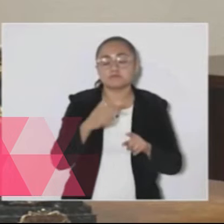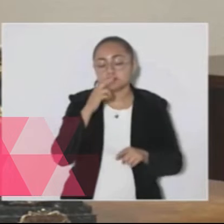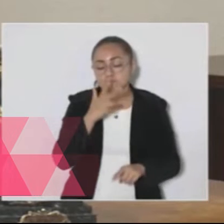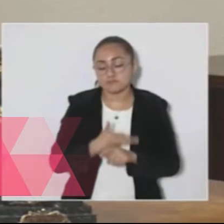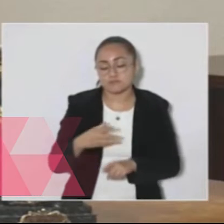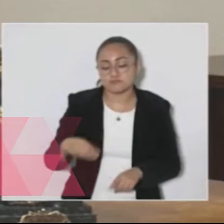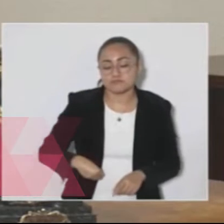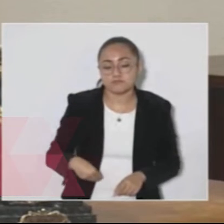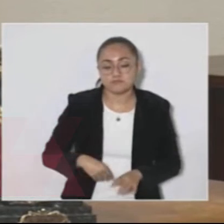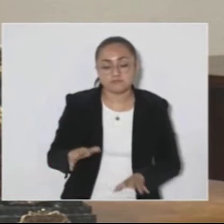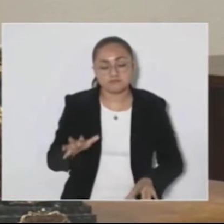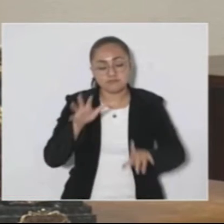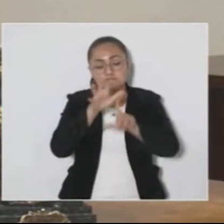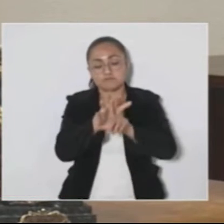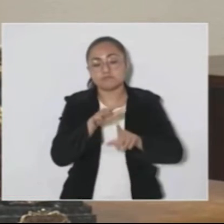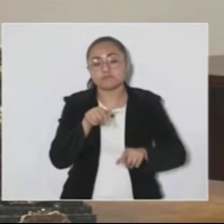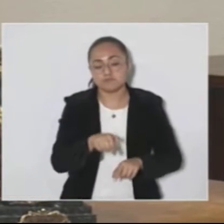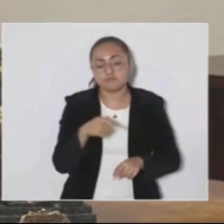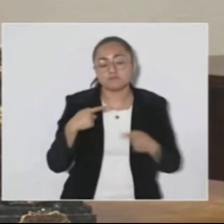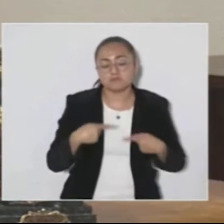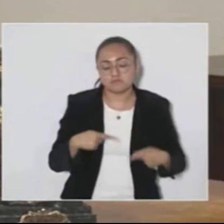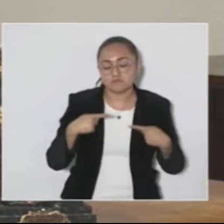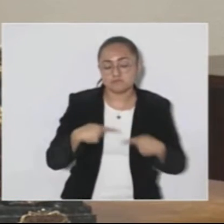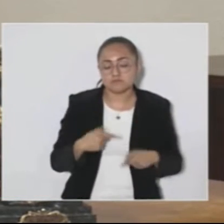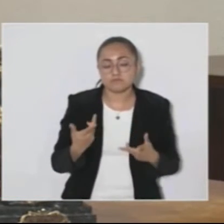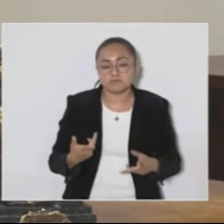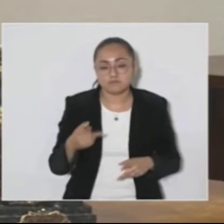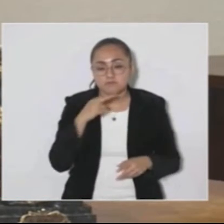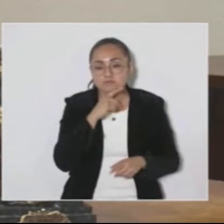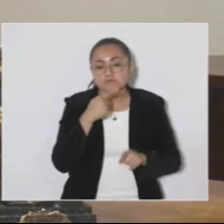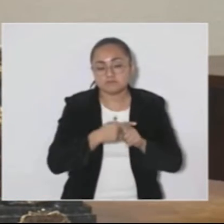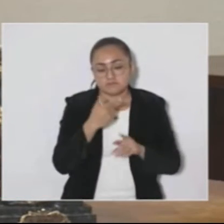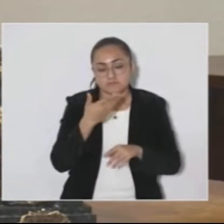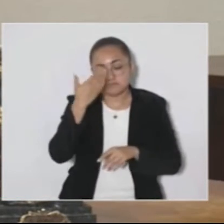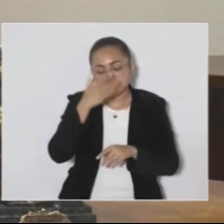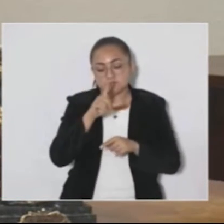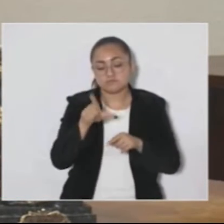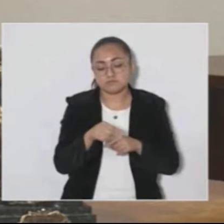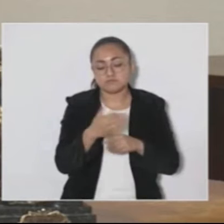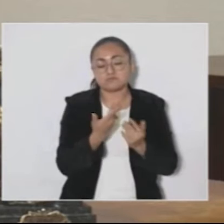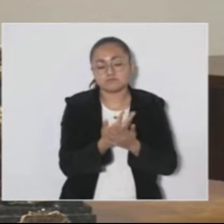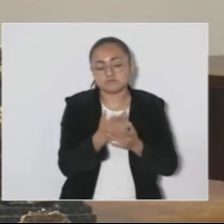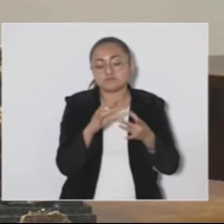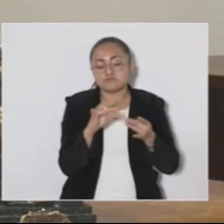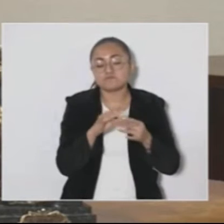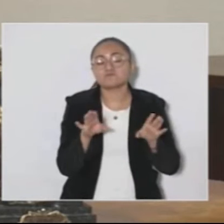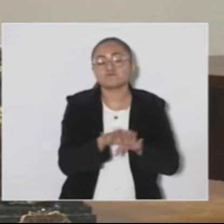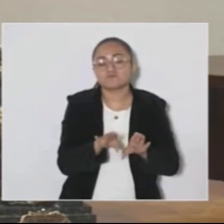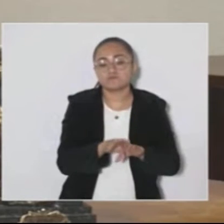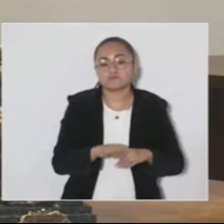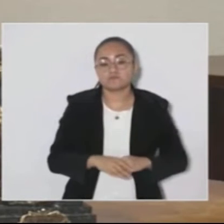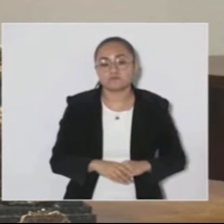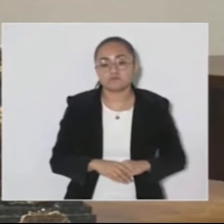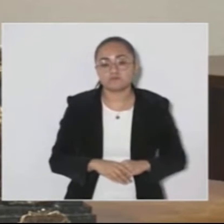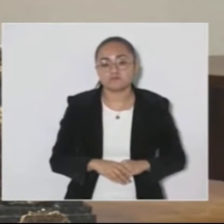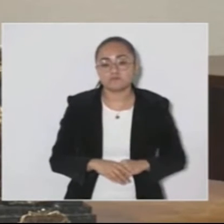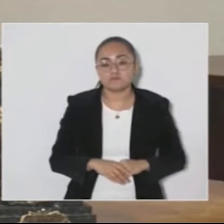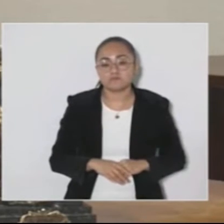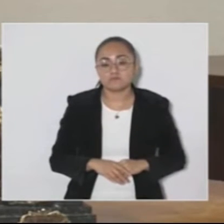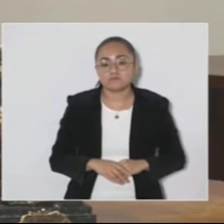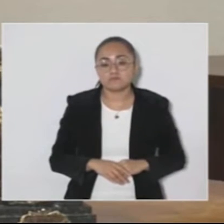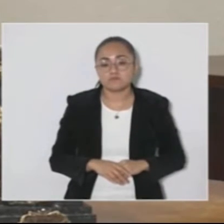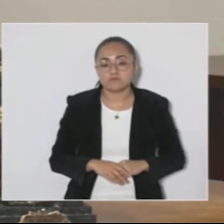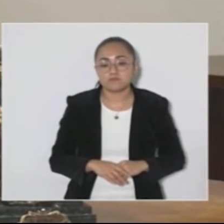fueron los que atacaron sí pronto sabremos todo en detalle si había un